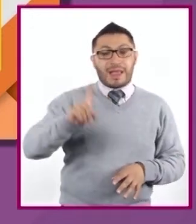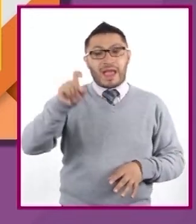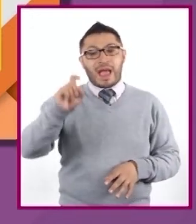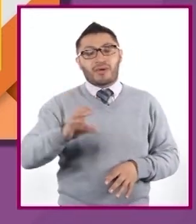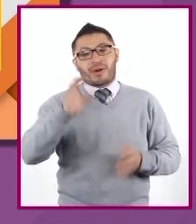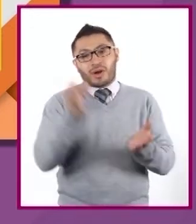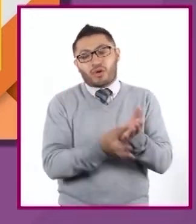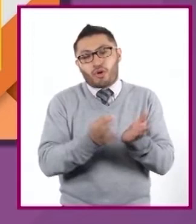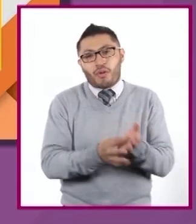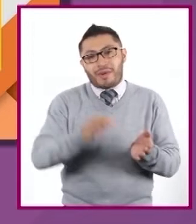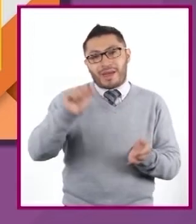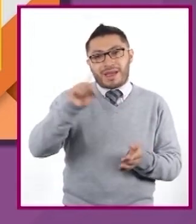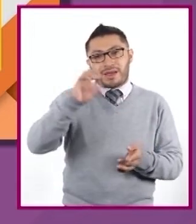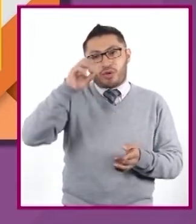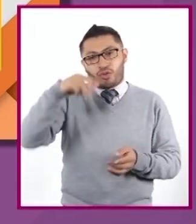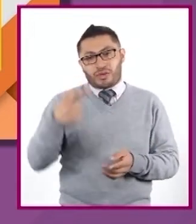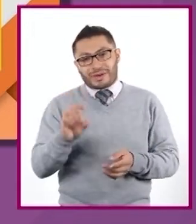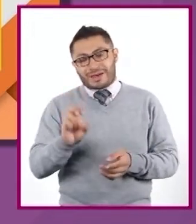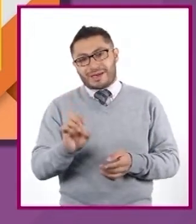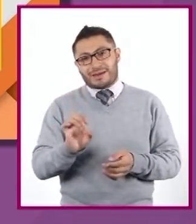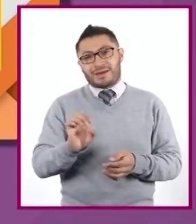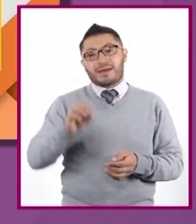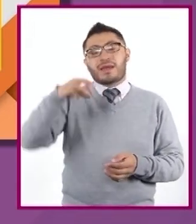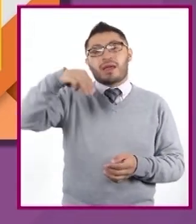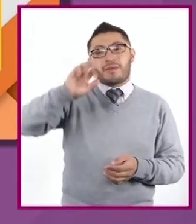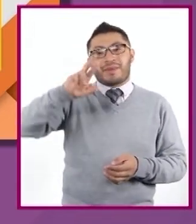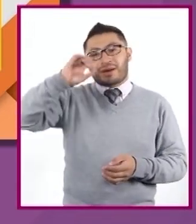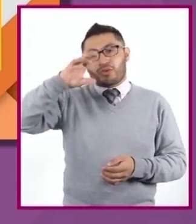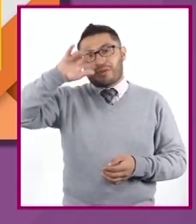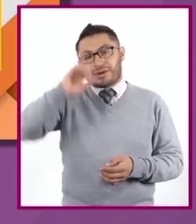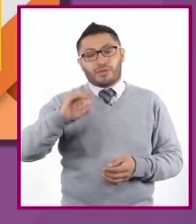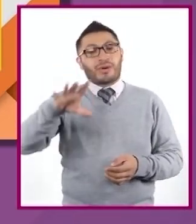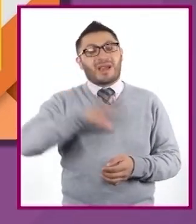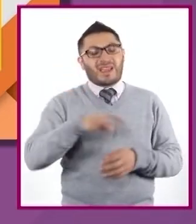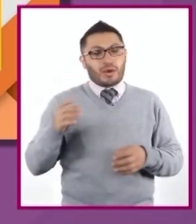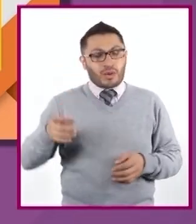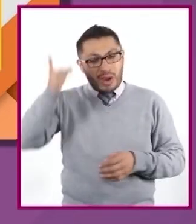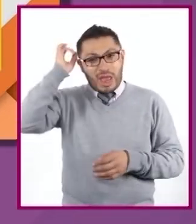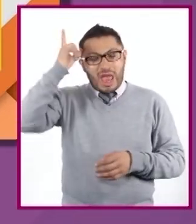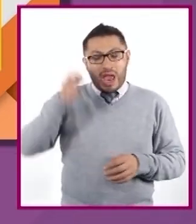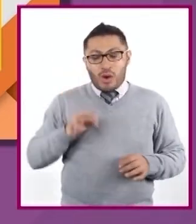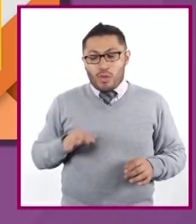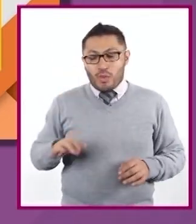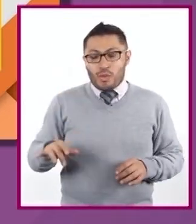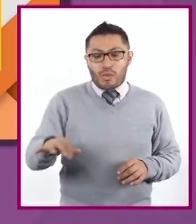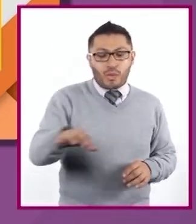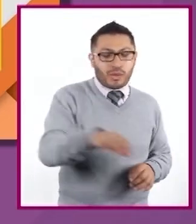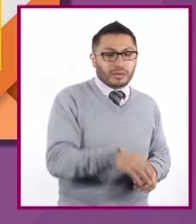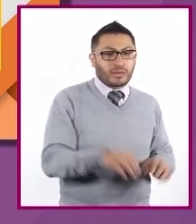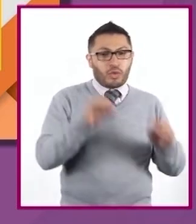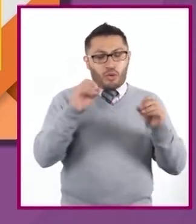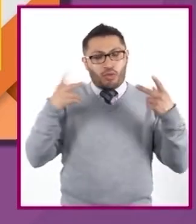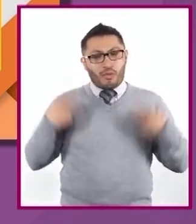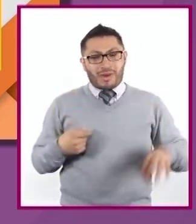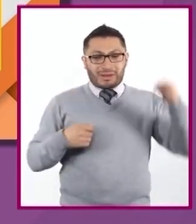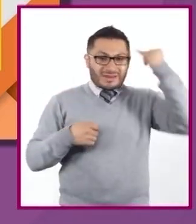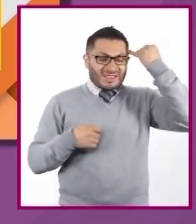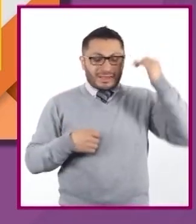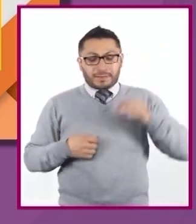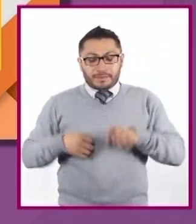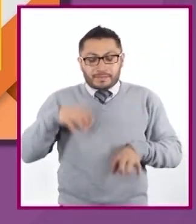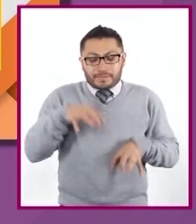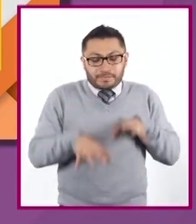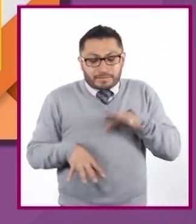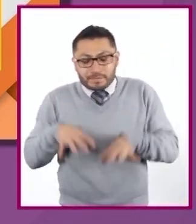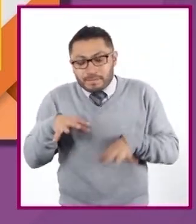cobre y azogue o mercurio. Se hacía caminar caballos o a los trabajadores indígenas sobre la